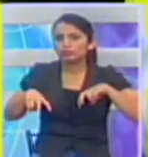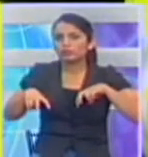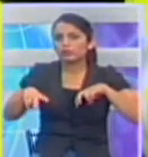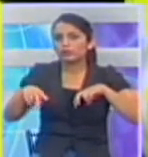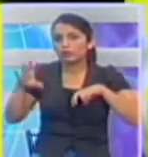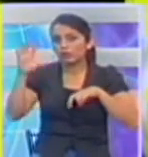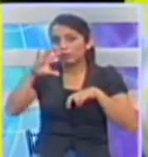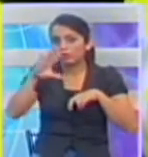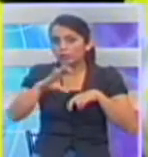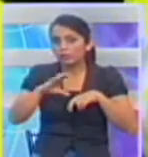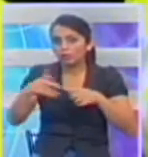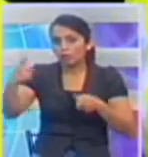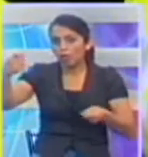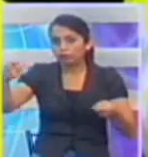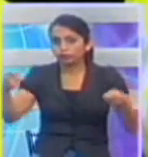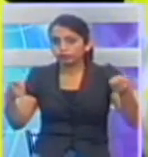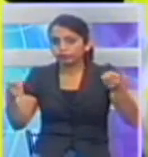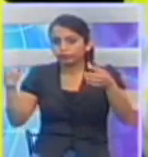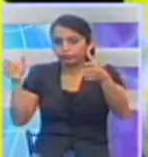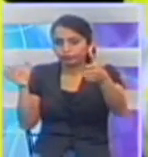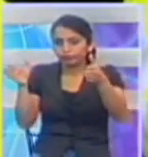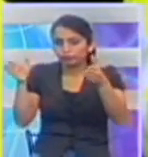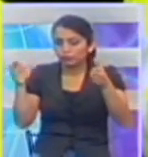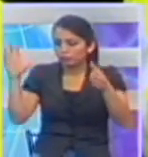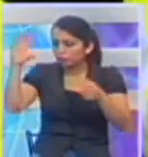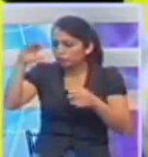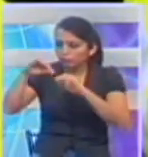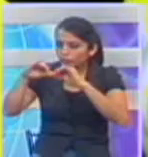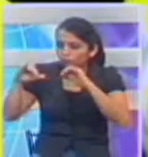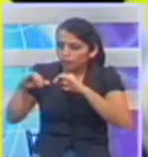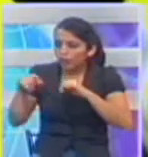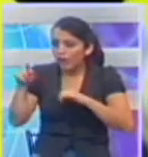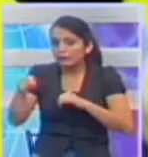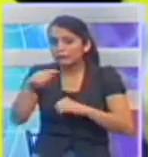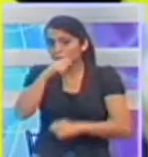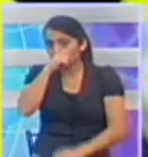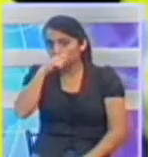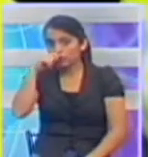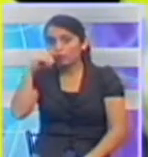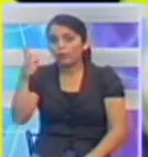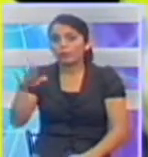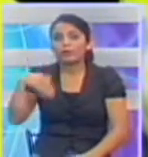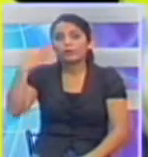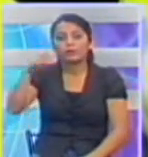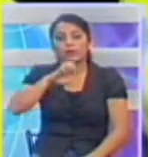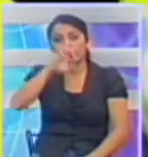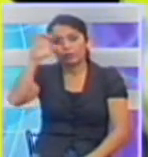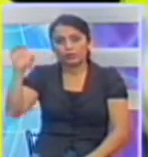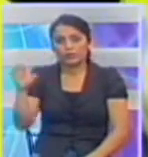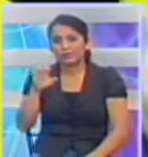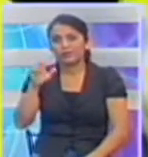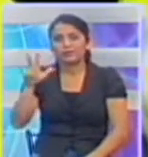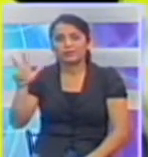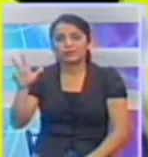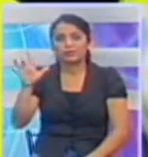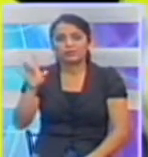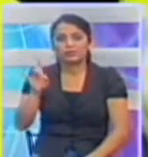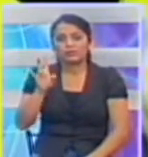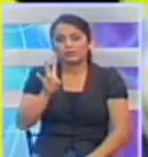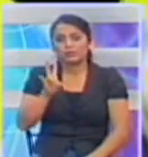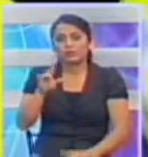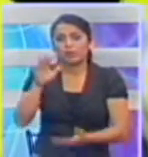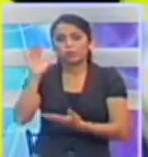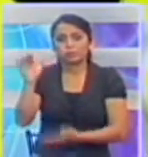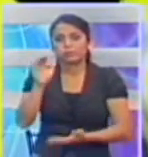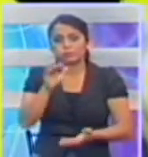enviar droga a Europa y se aprendió 385 paquetes tipo ladrillo con clorhidrato